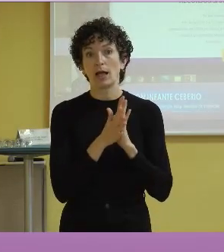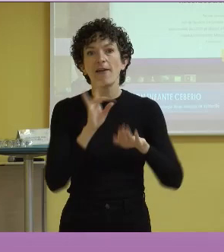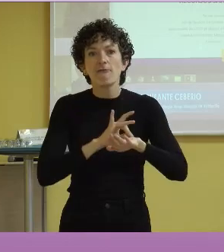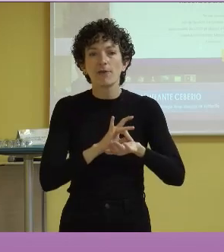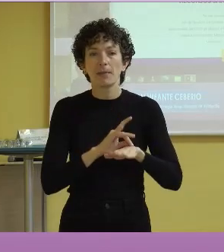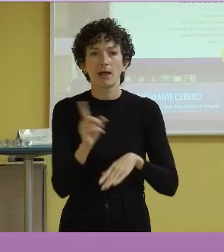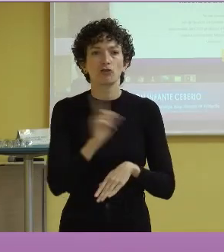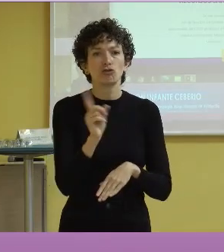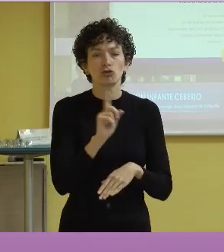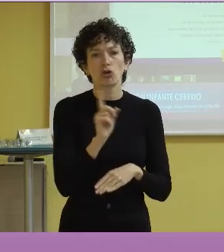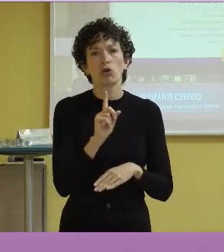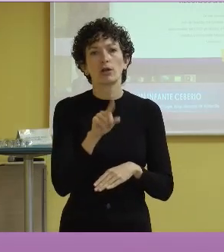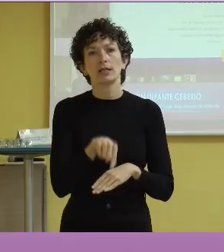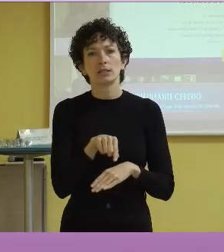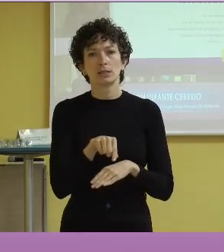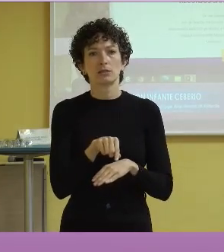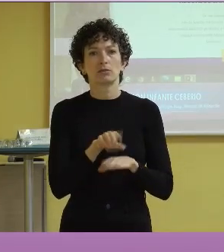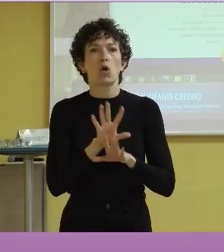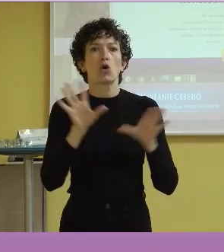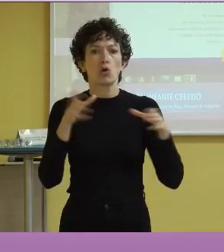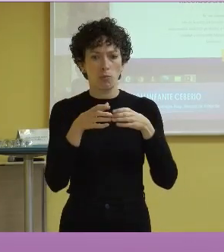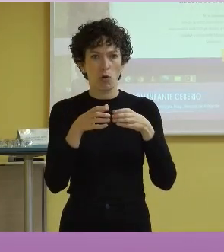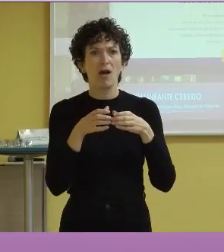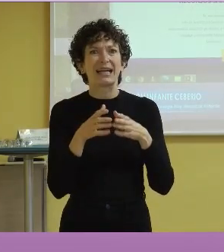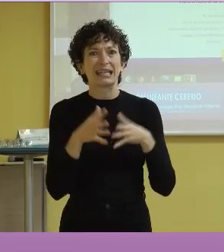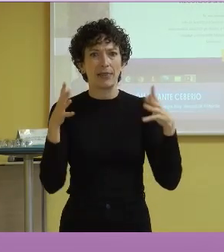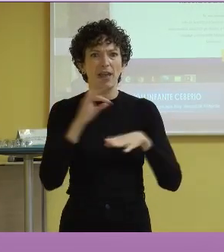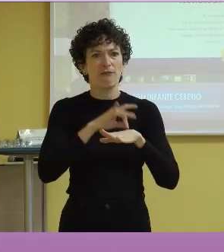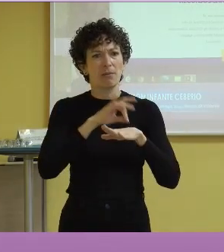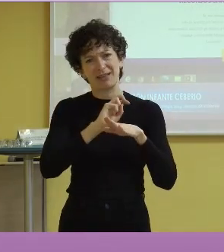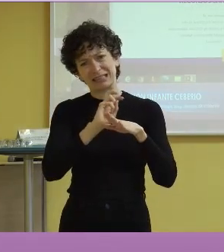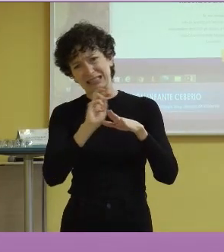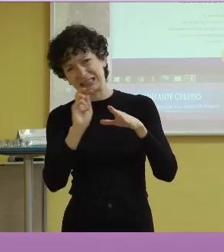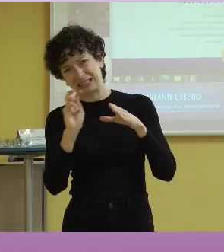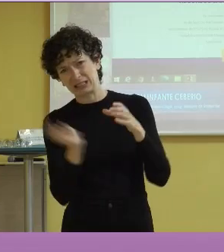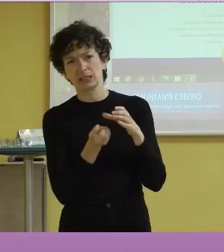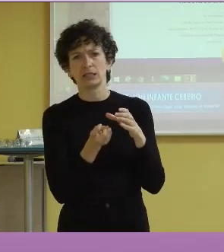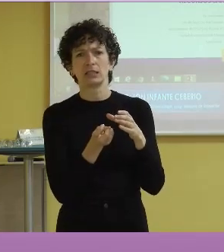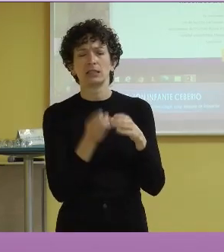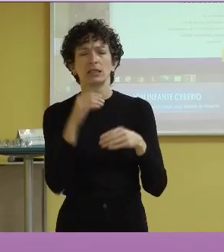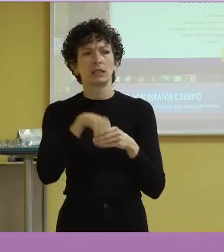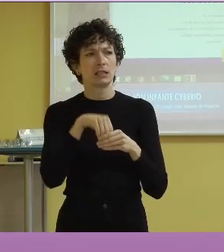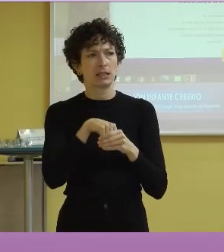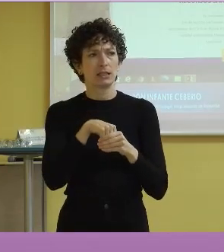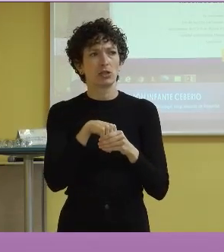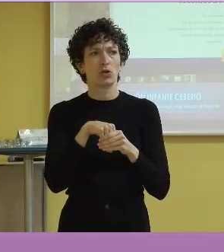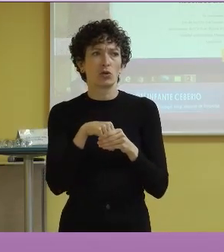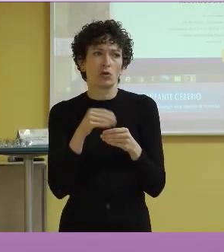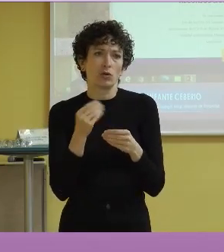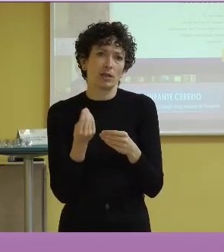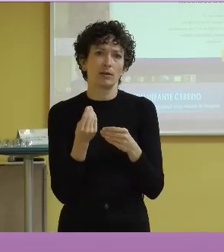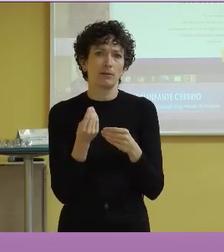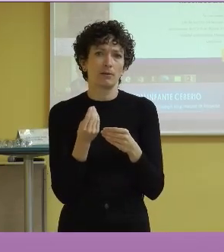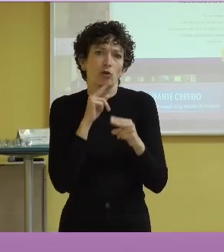un conjunto amplísimo de muchísimas enfermedades, ¿no?, que se engloban dentro de este mismo cajón, ¿no?, que